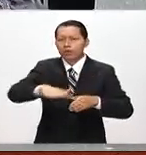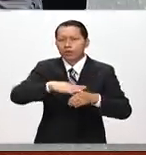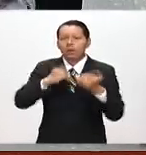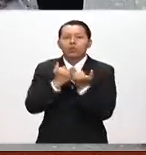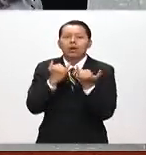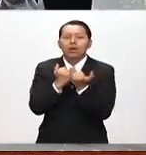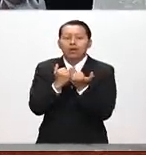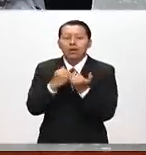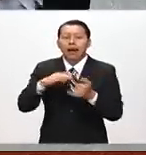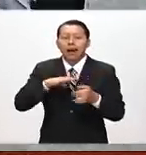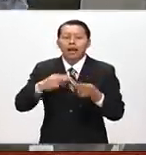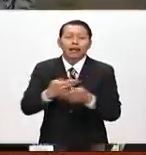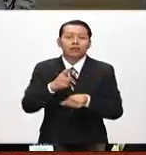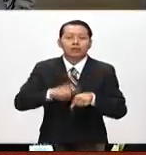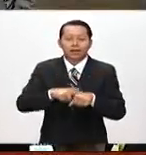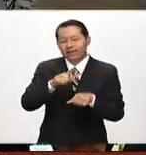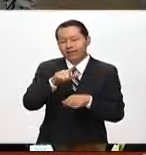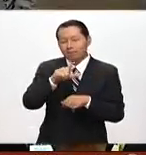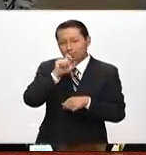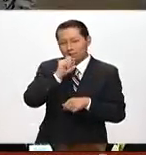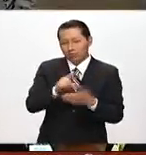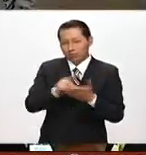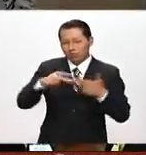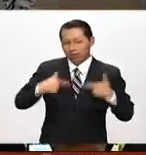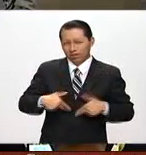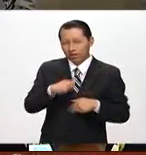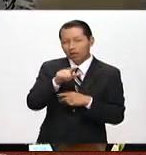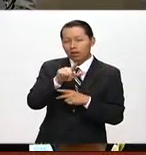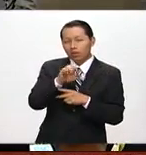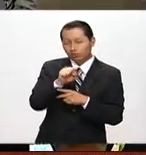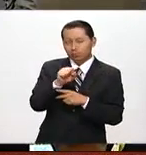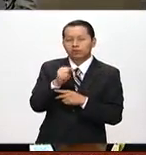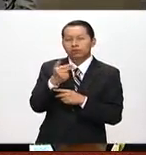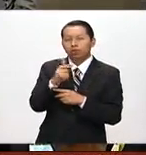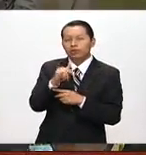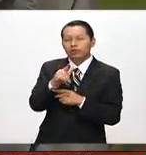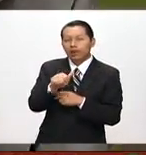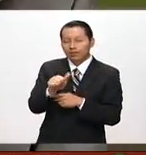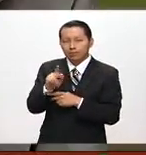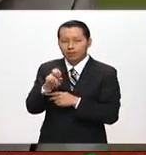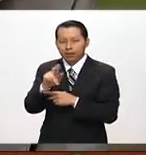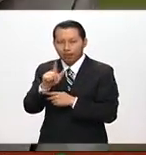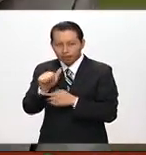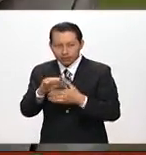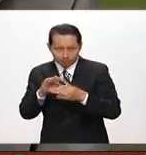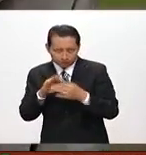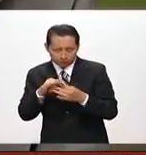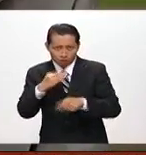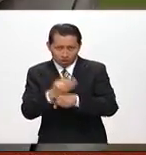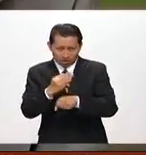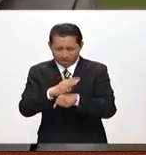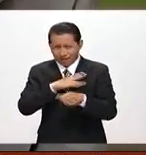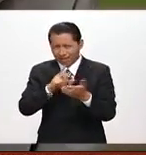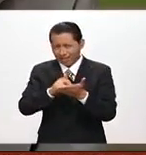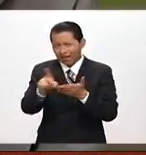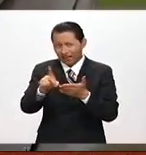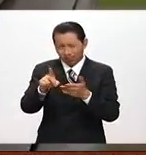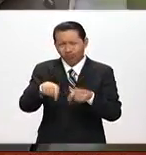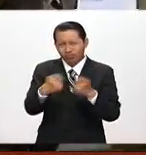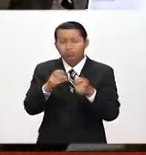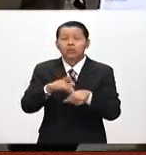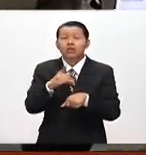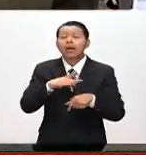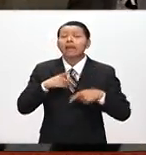El Ombudsman Nacional, Luis Raúl González Pérez, indicó que actualmente se vulnera constantemente ese derecho cuando, por ejemplo, se